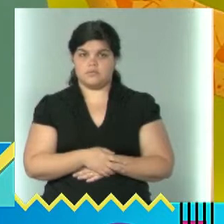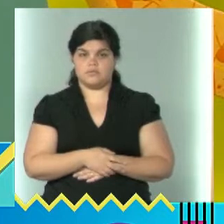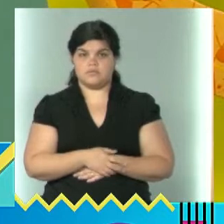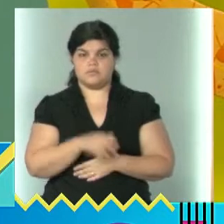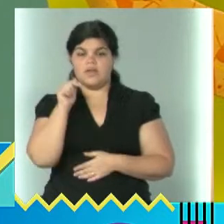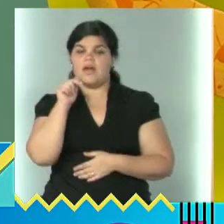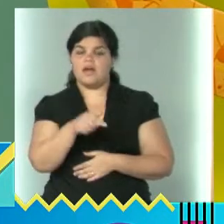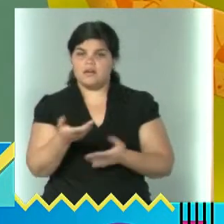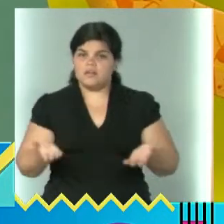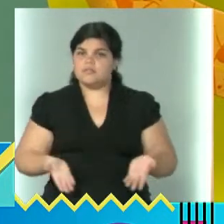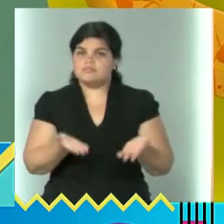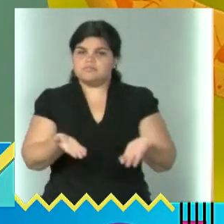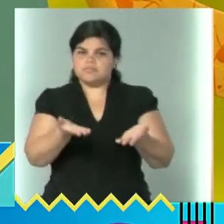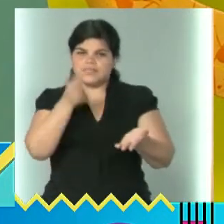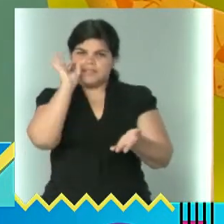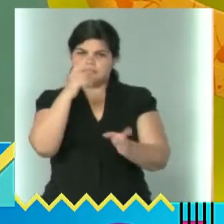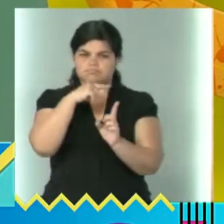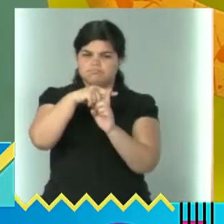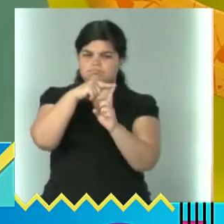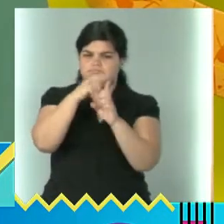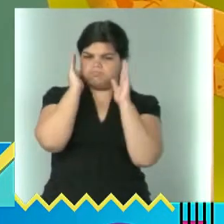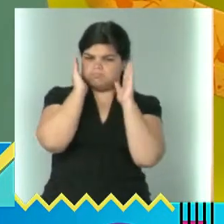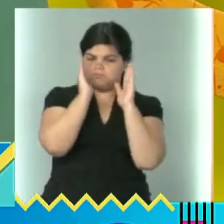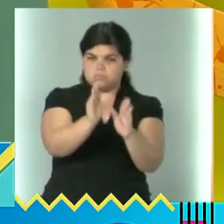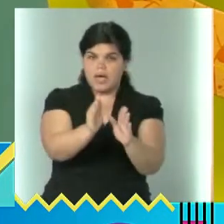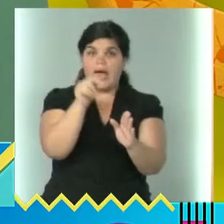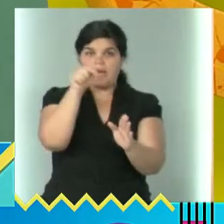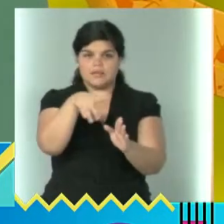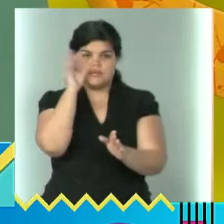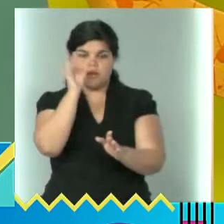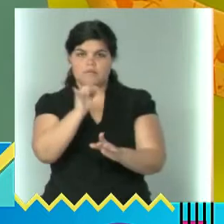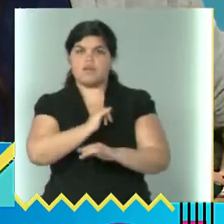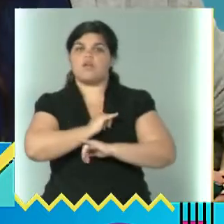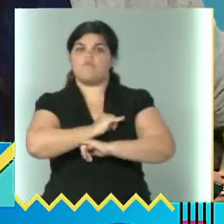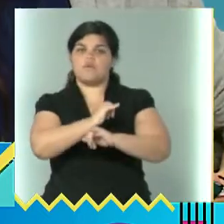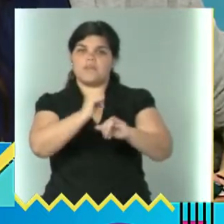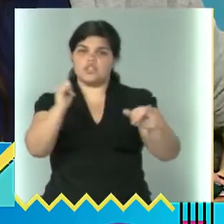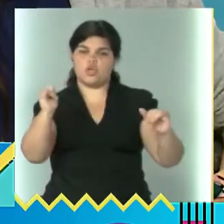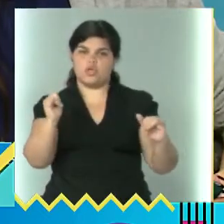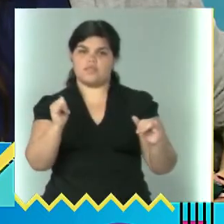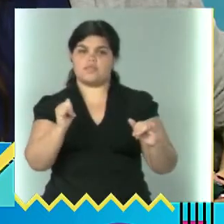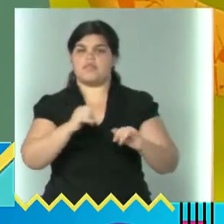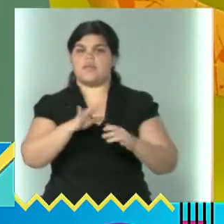alentaron una posición muy optimista y se habló de comunicación democrática, transversal,